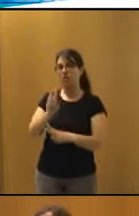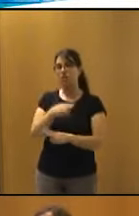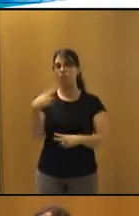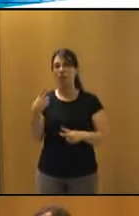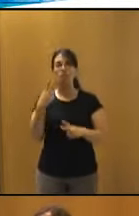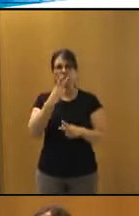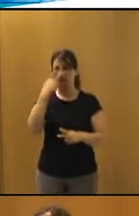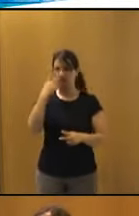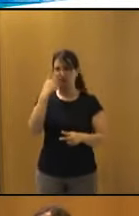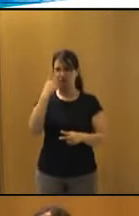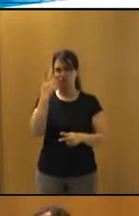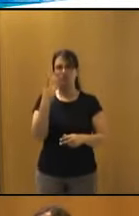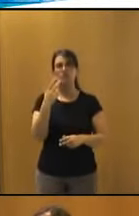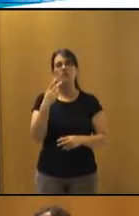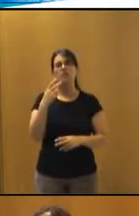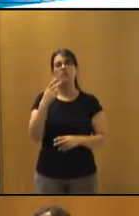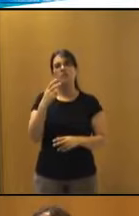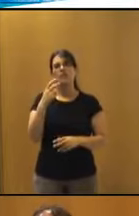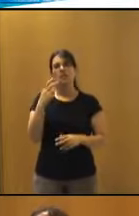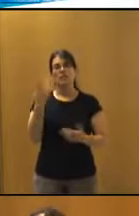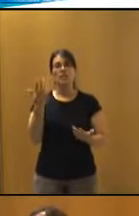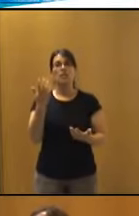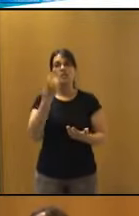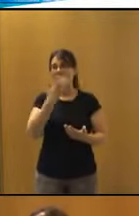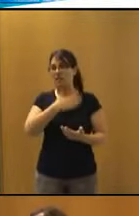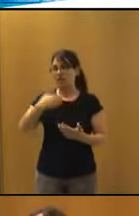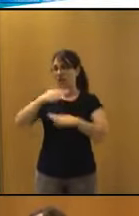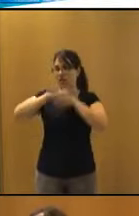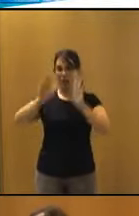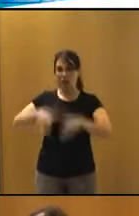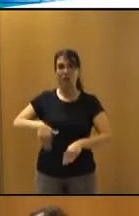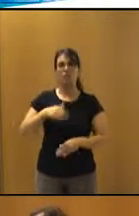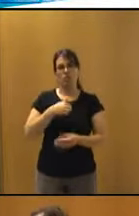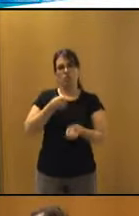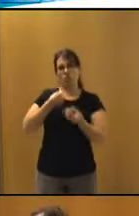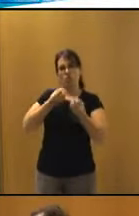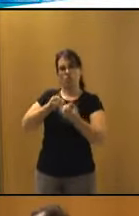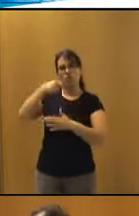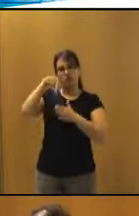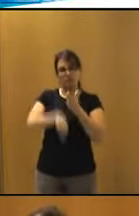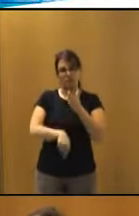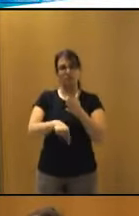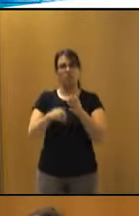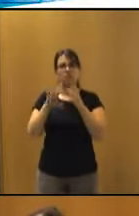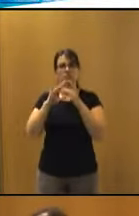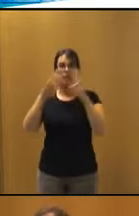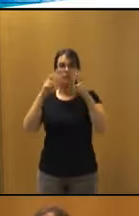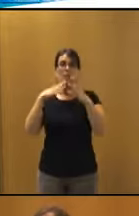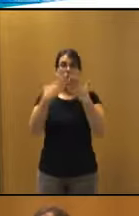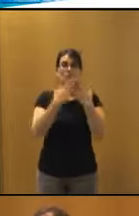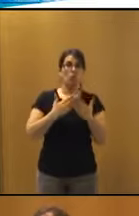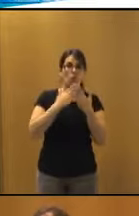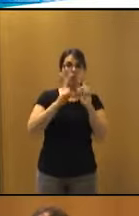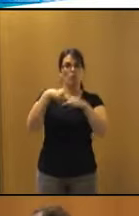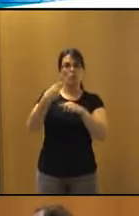como veréis, los resultados han sido muy interesantes y si queréis, al final os diré un poco más de un poco justamente